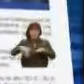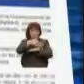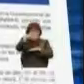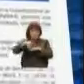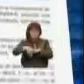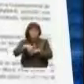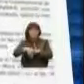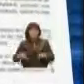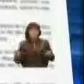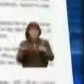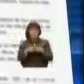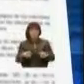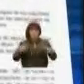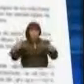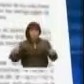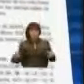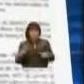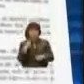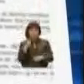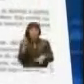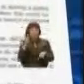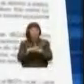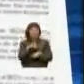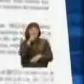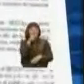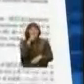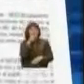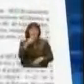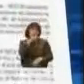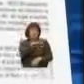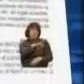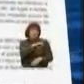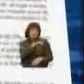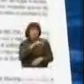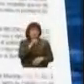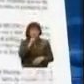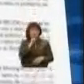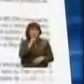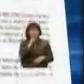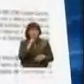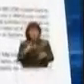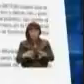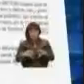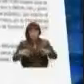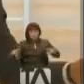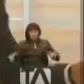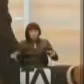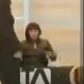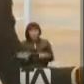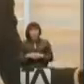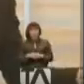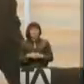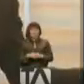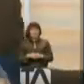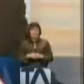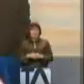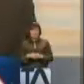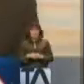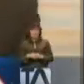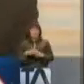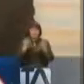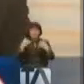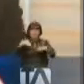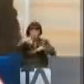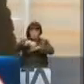de un boletín responsabiliza al municipio de Quito por la poca capacidad del colector en esta zona. Es un colector que se